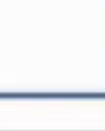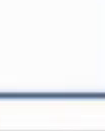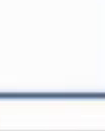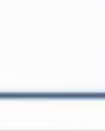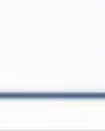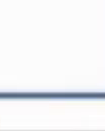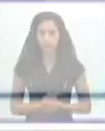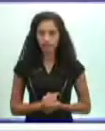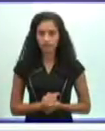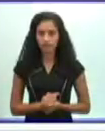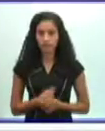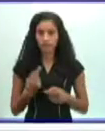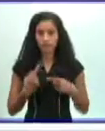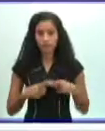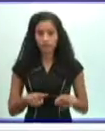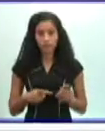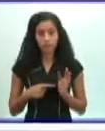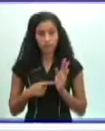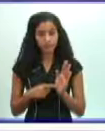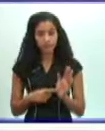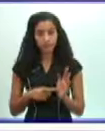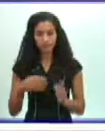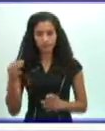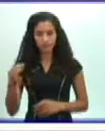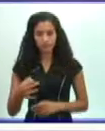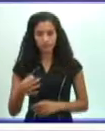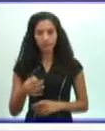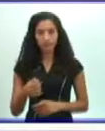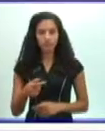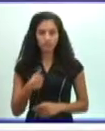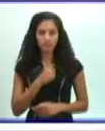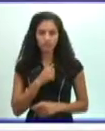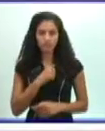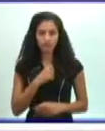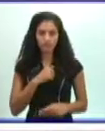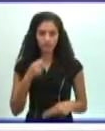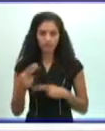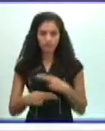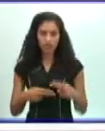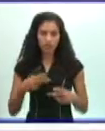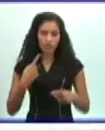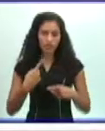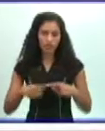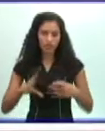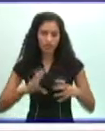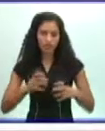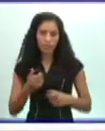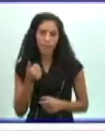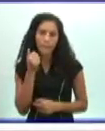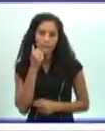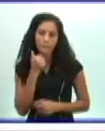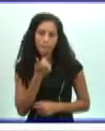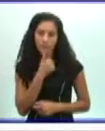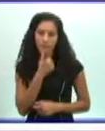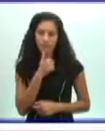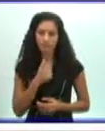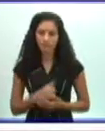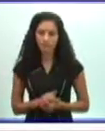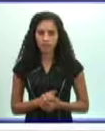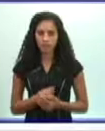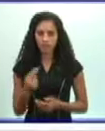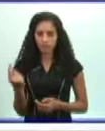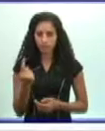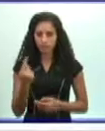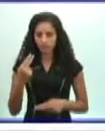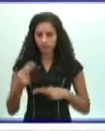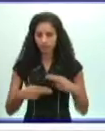Pero para demostrarte la veracidad de la misma, te propongo hacerlo de un modo más sencillo. Si aplicas el